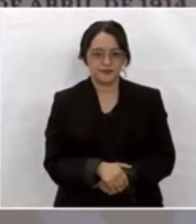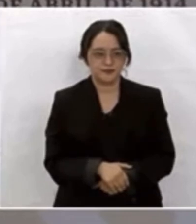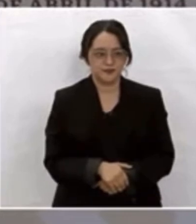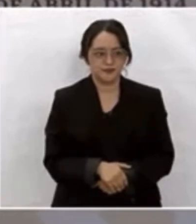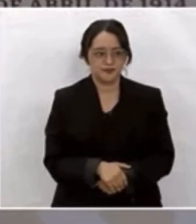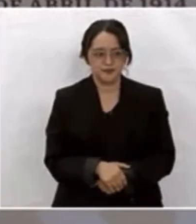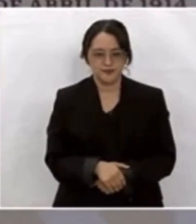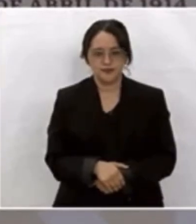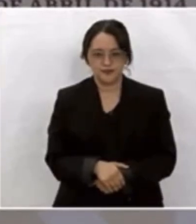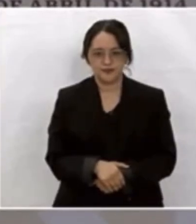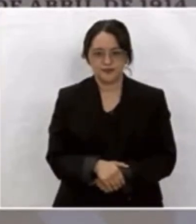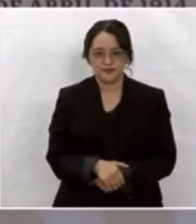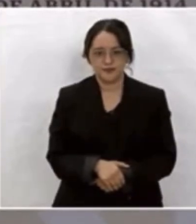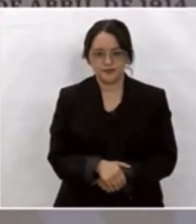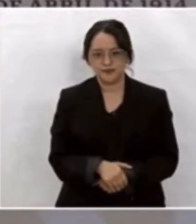Los cadetes de esta